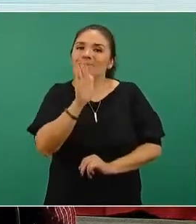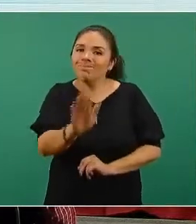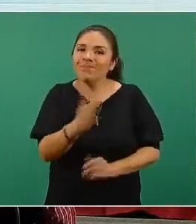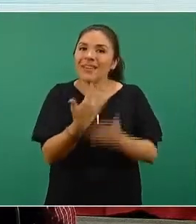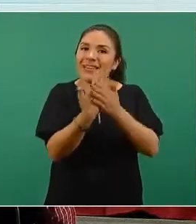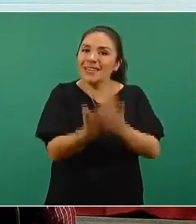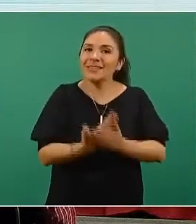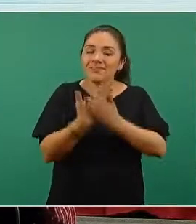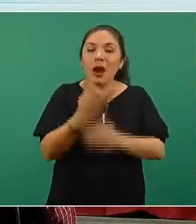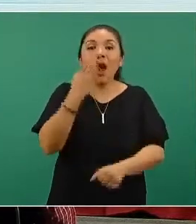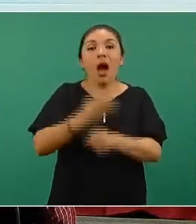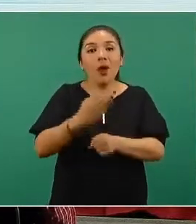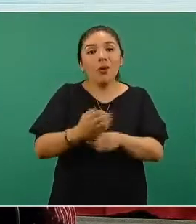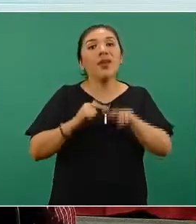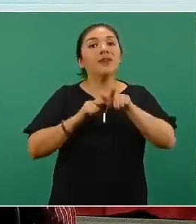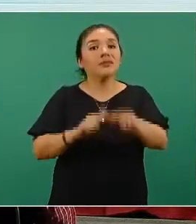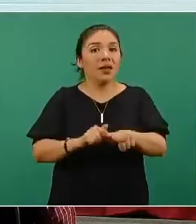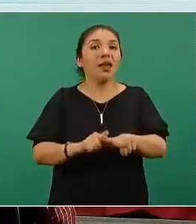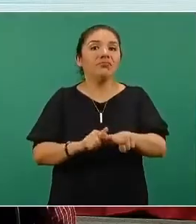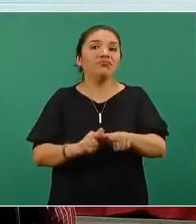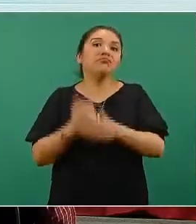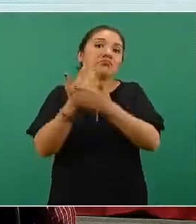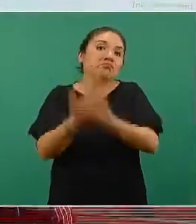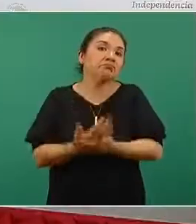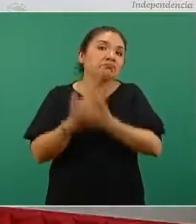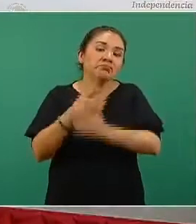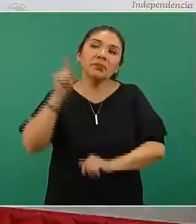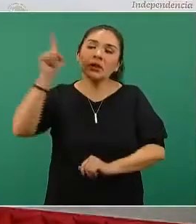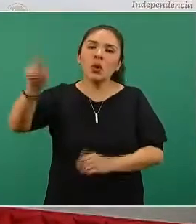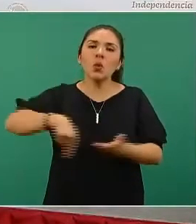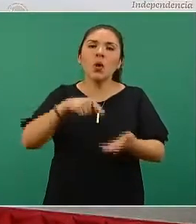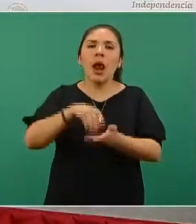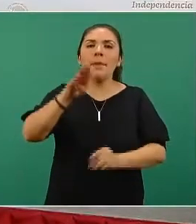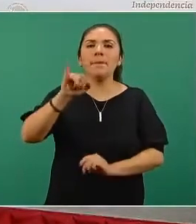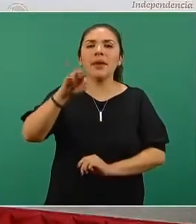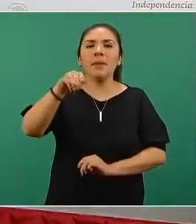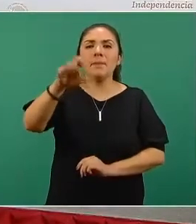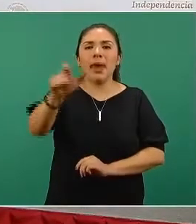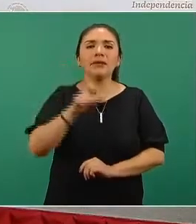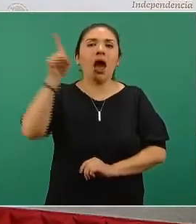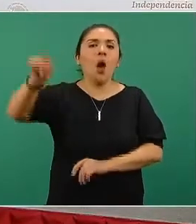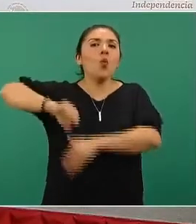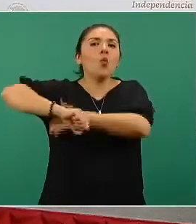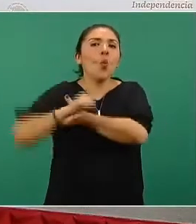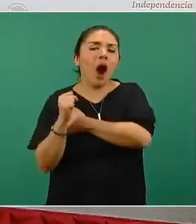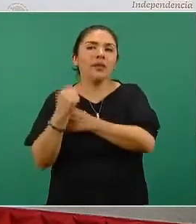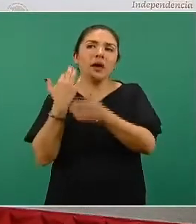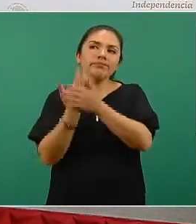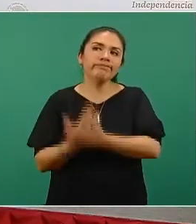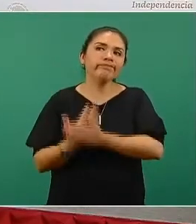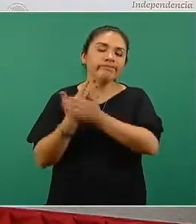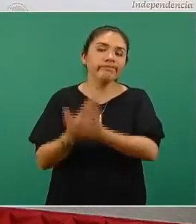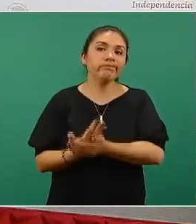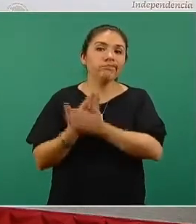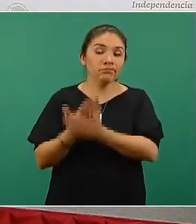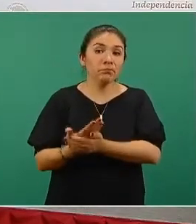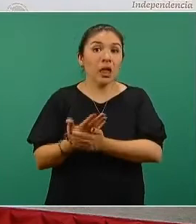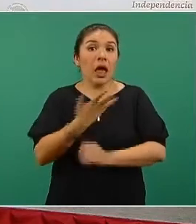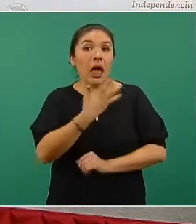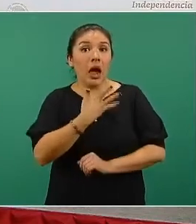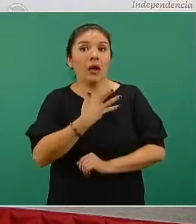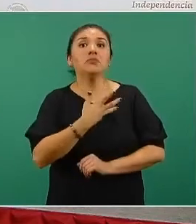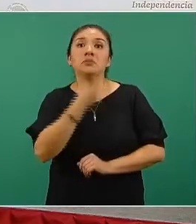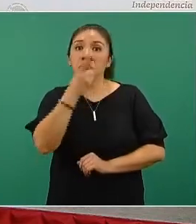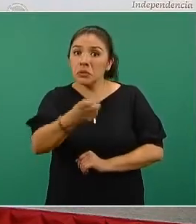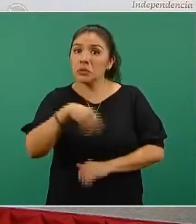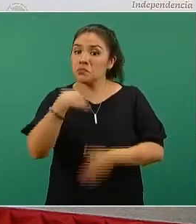están todavía en Birmex, que es donde se guardaron en espera. Se tenía la